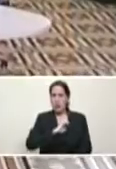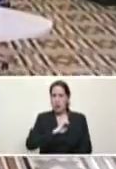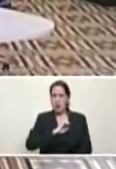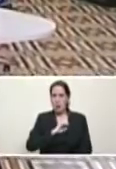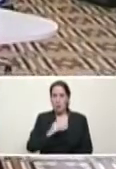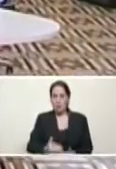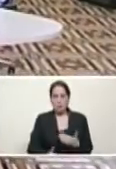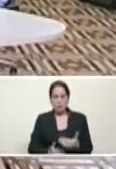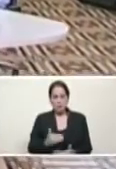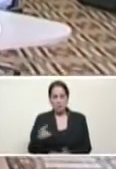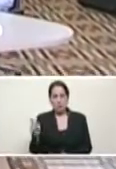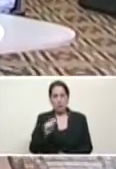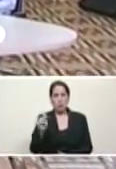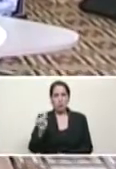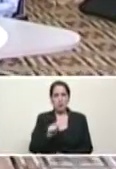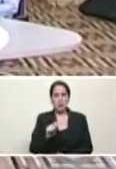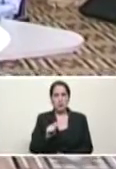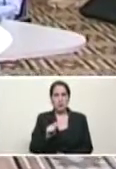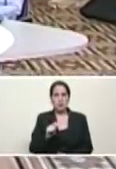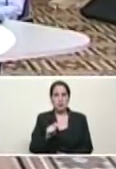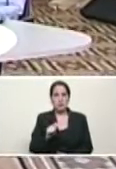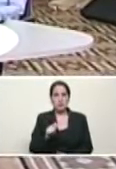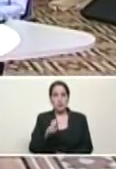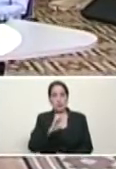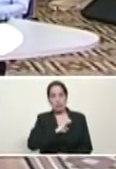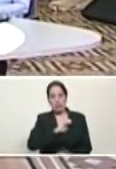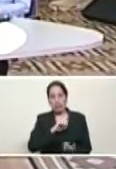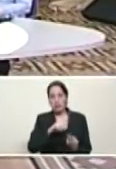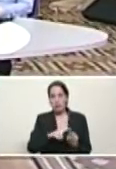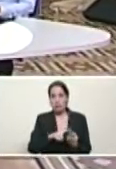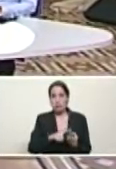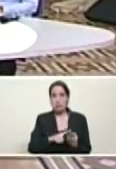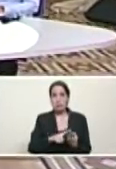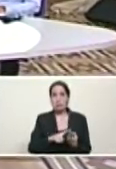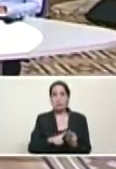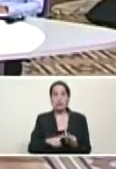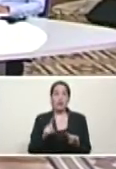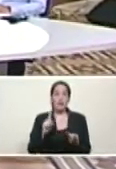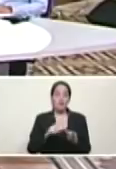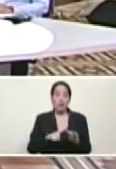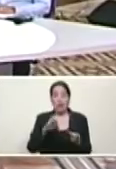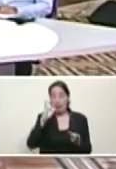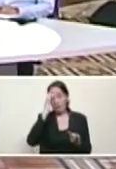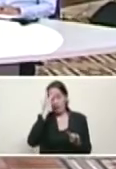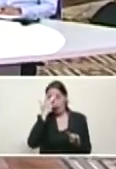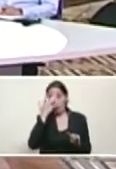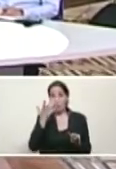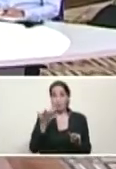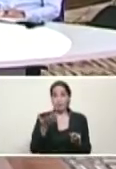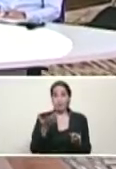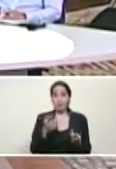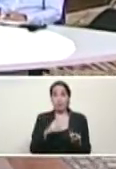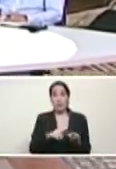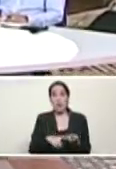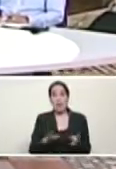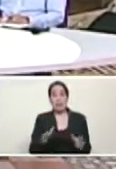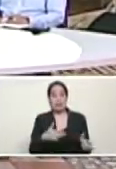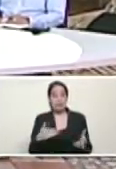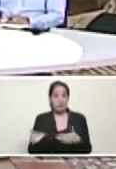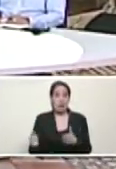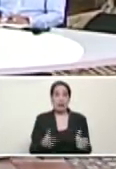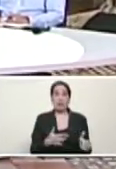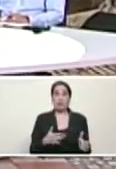primeros meses. Hay que ver lo que ha sido enero, febrero, marzo,